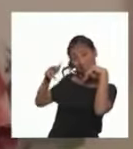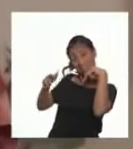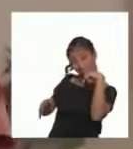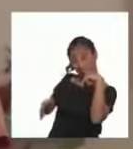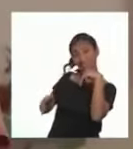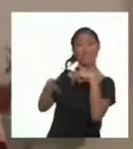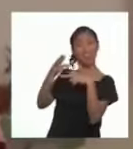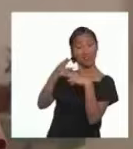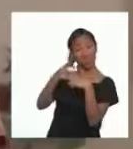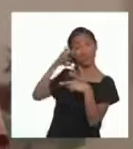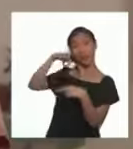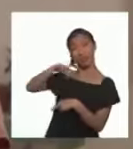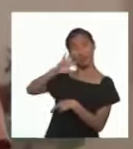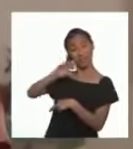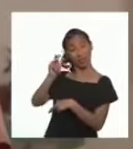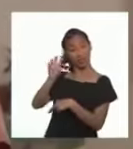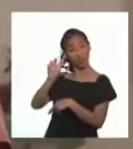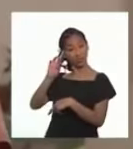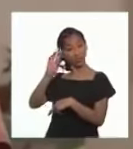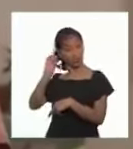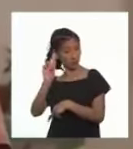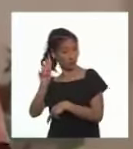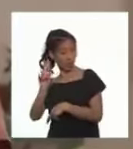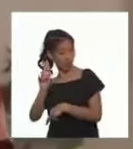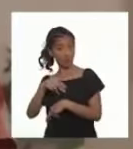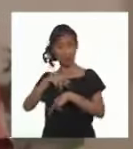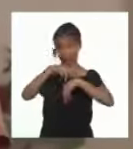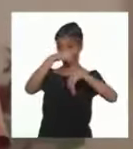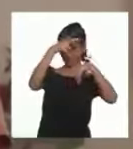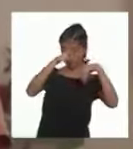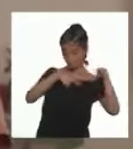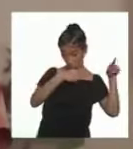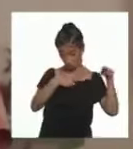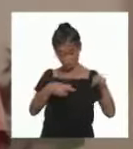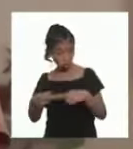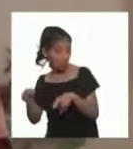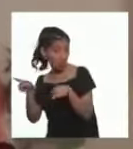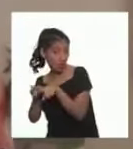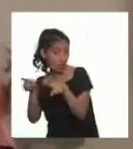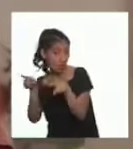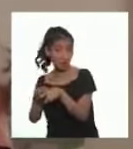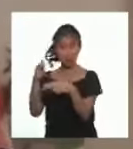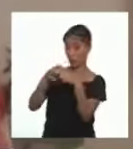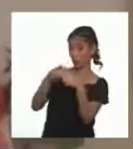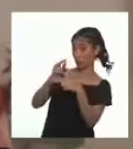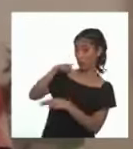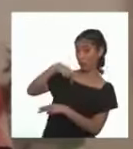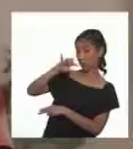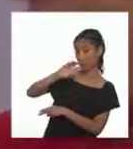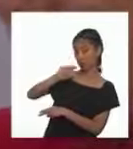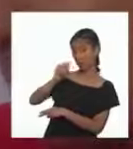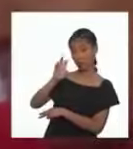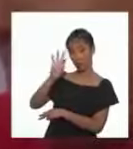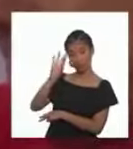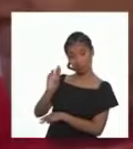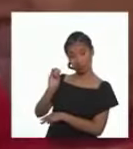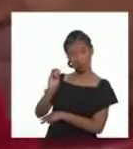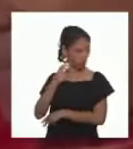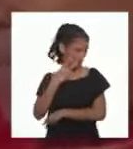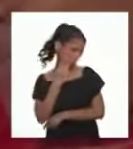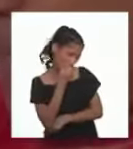Picaflor. ¡Ah! Y el río que llega a esta catarata también se llama Picaflor. ¡Qué